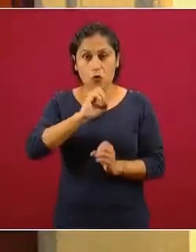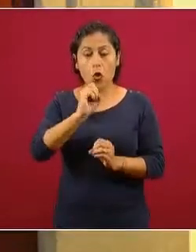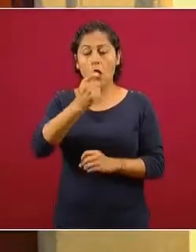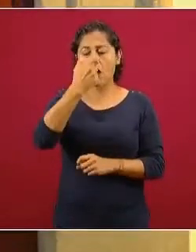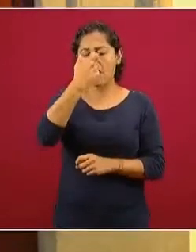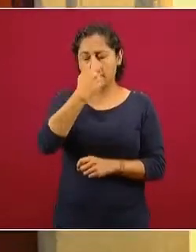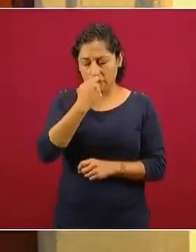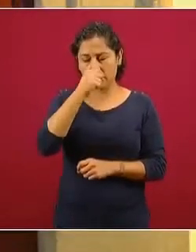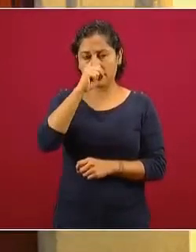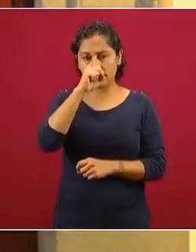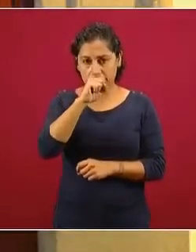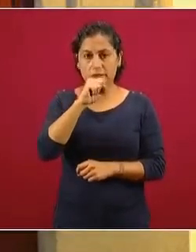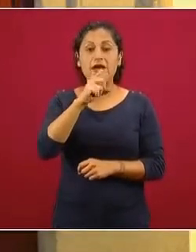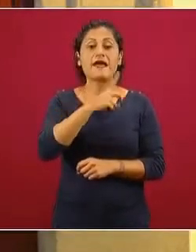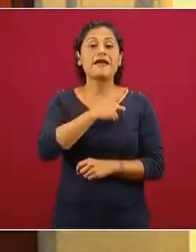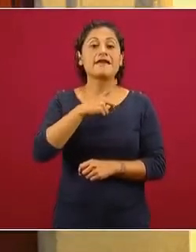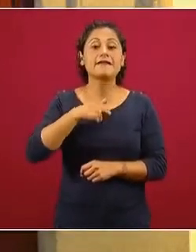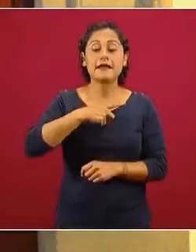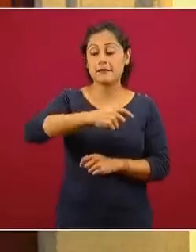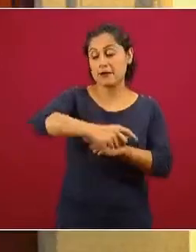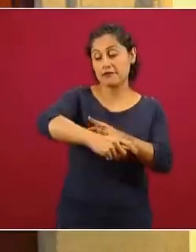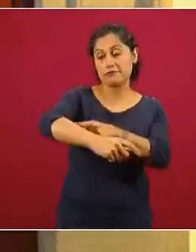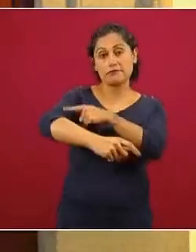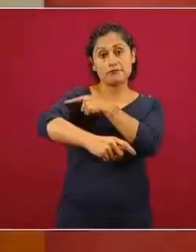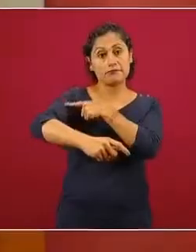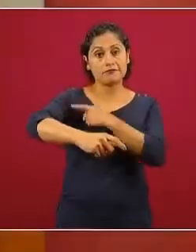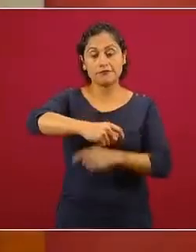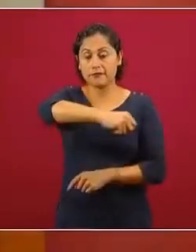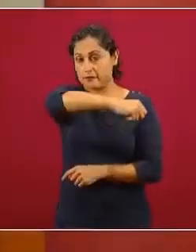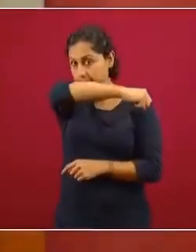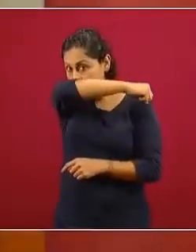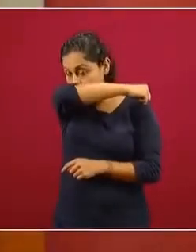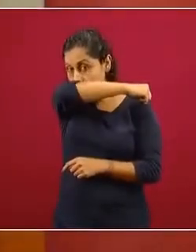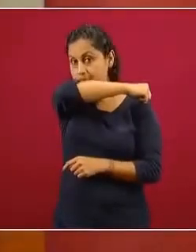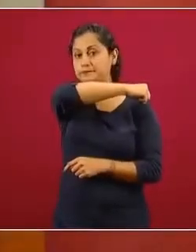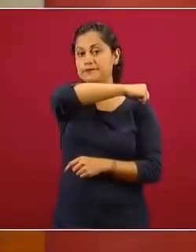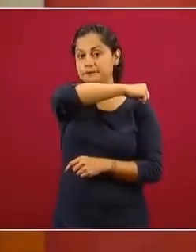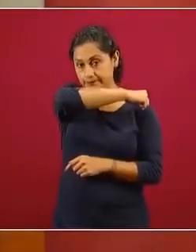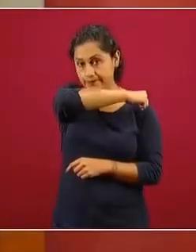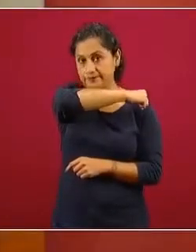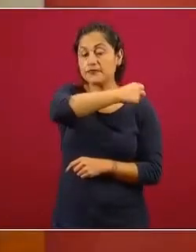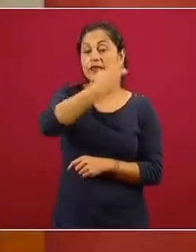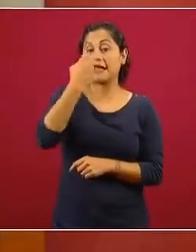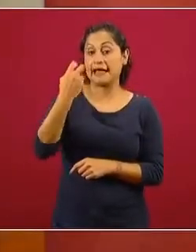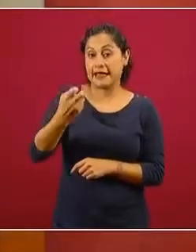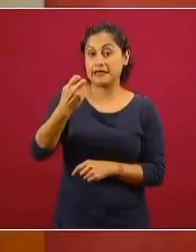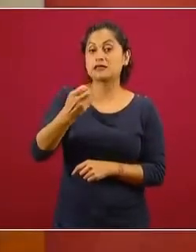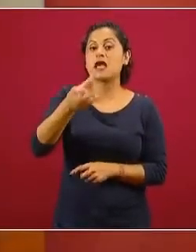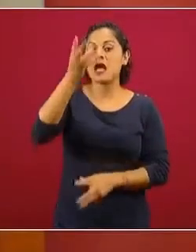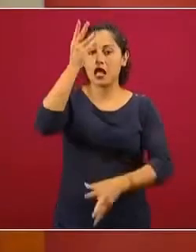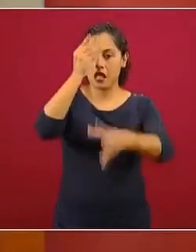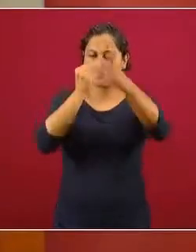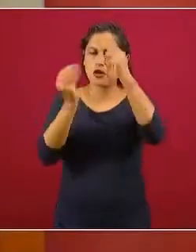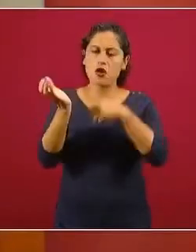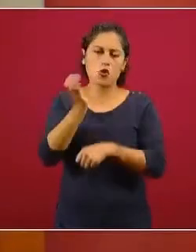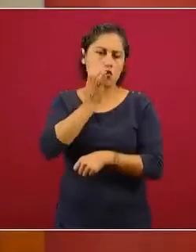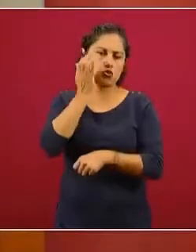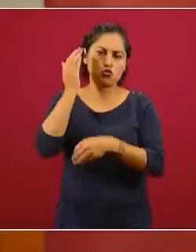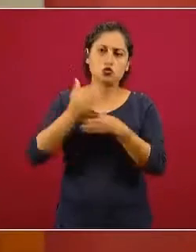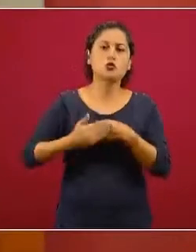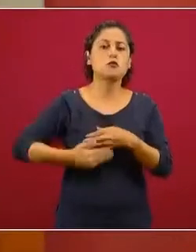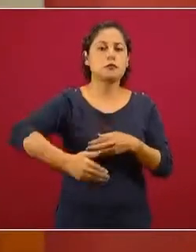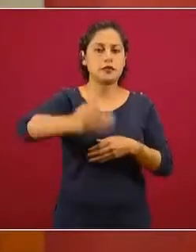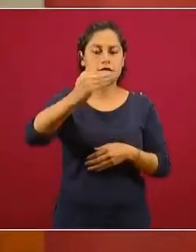nuestra boca al ángulo interior de nuestro codo y realizar el estornudo de esa manera para no dispersar las gotas